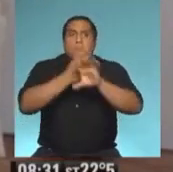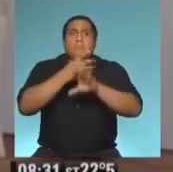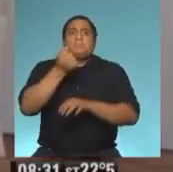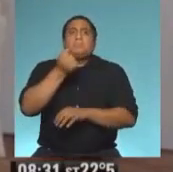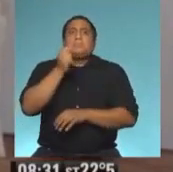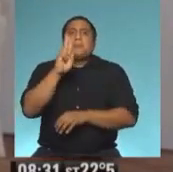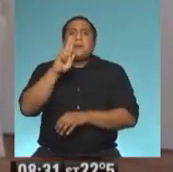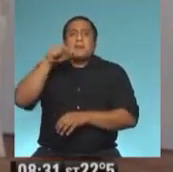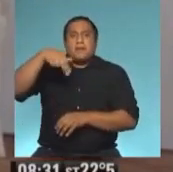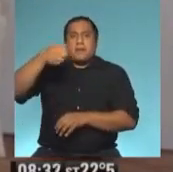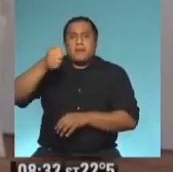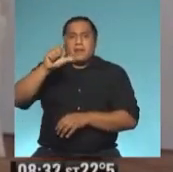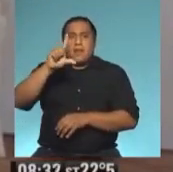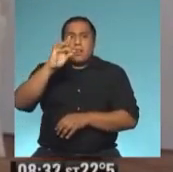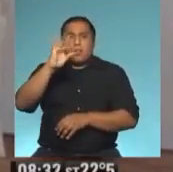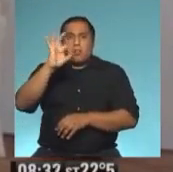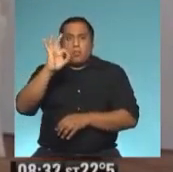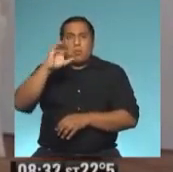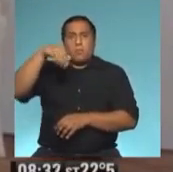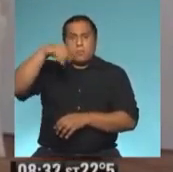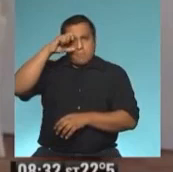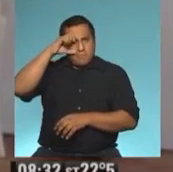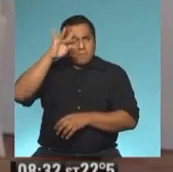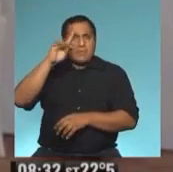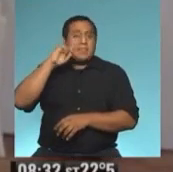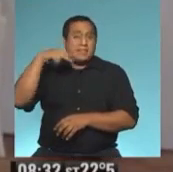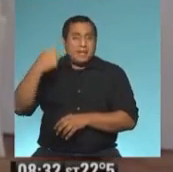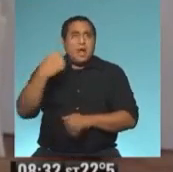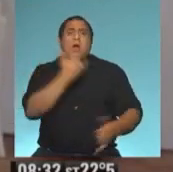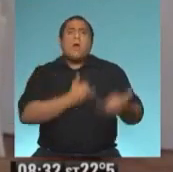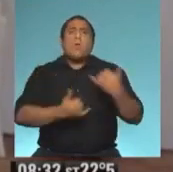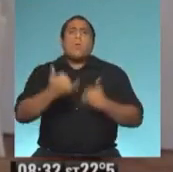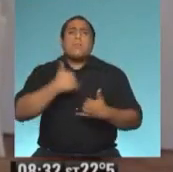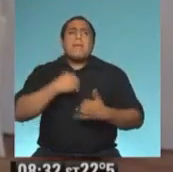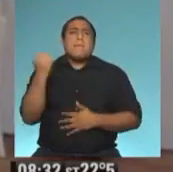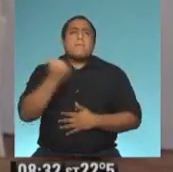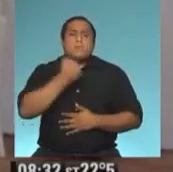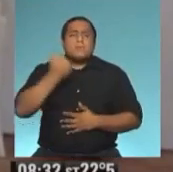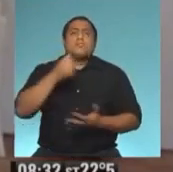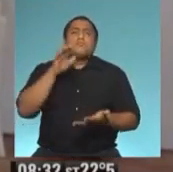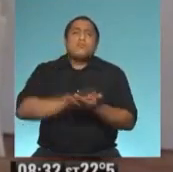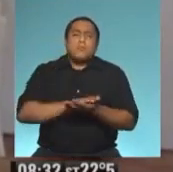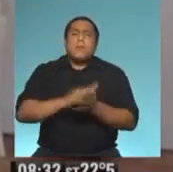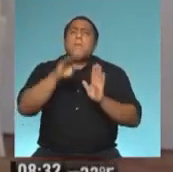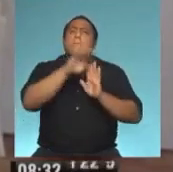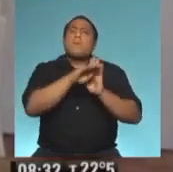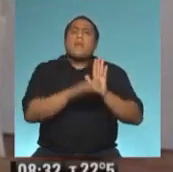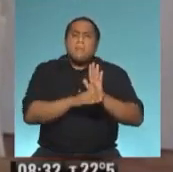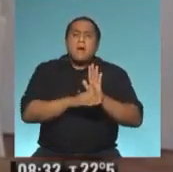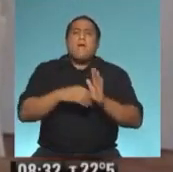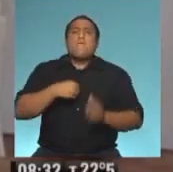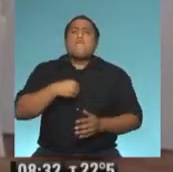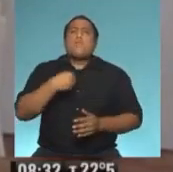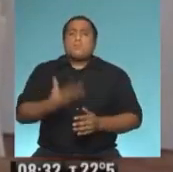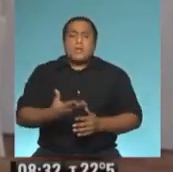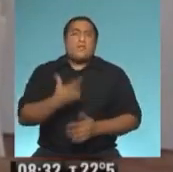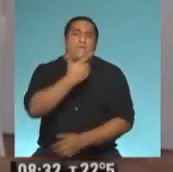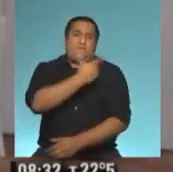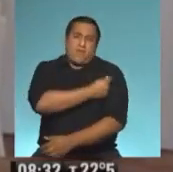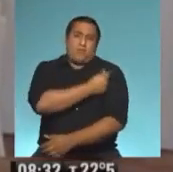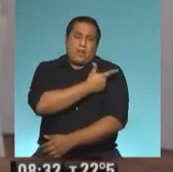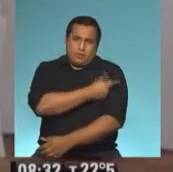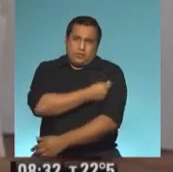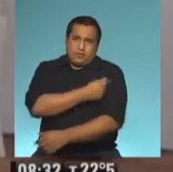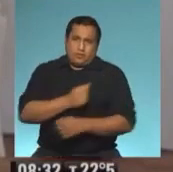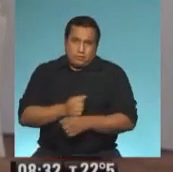Arnaldo Medina, que nos va a contar algo muy importante que tiene que ver justamente con el lanzamiento del programa de voluntariado para vacunación que